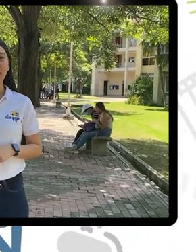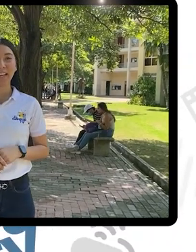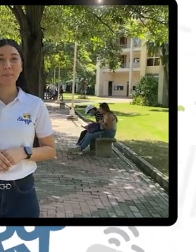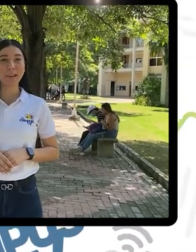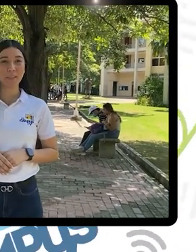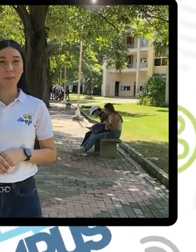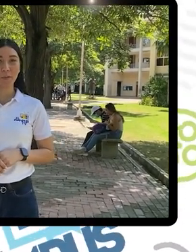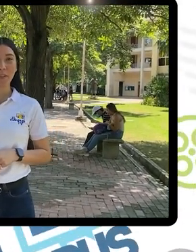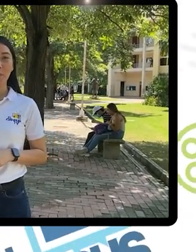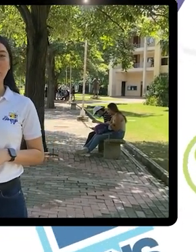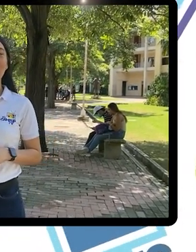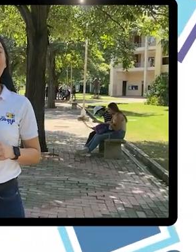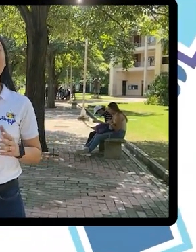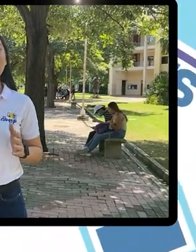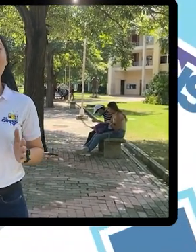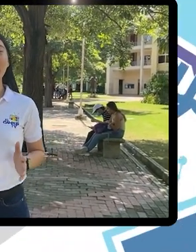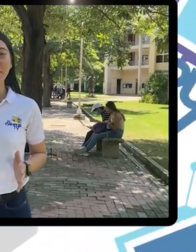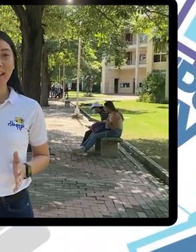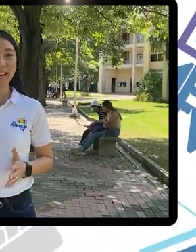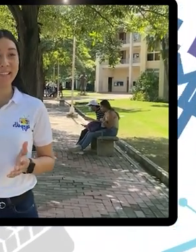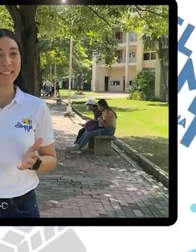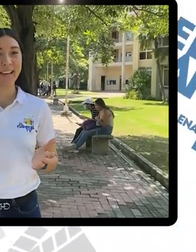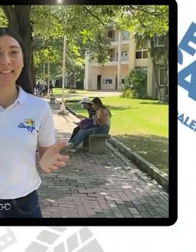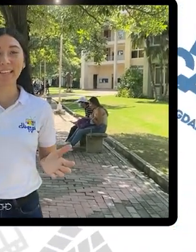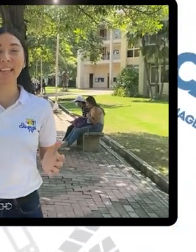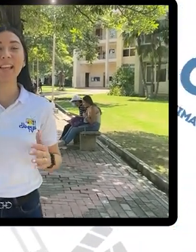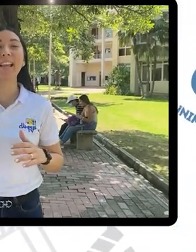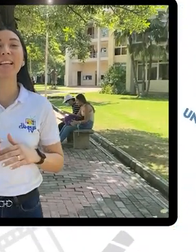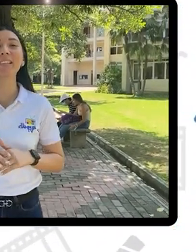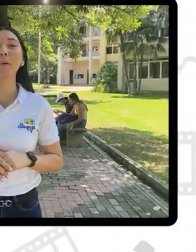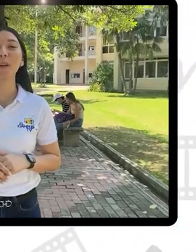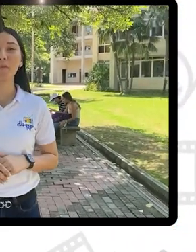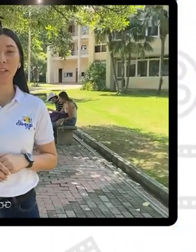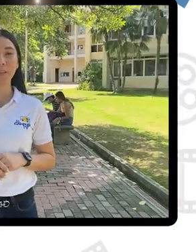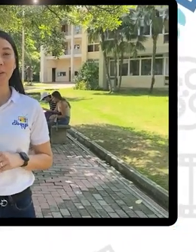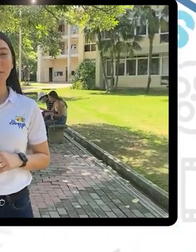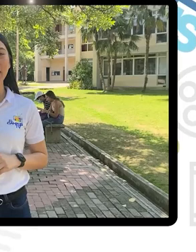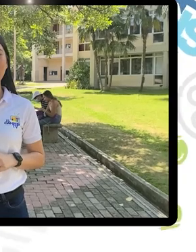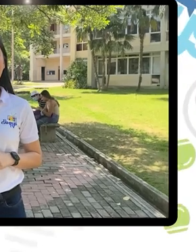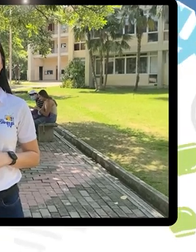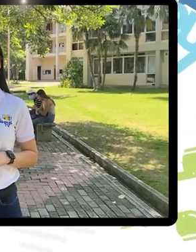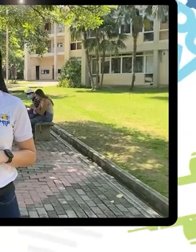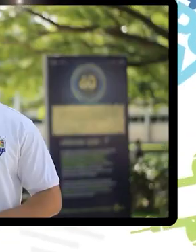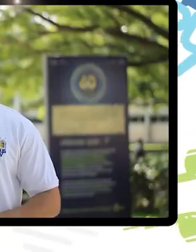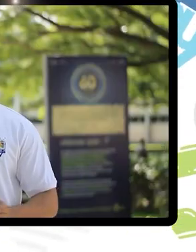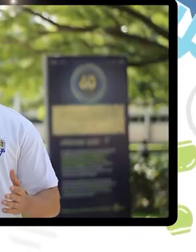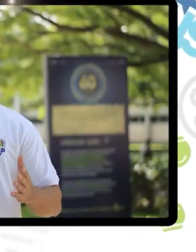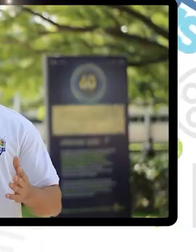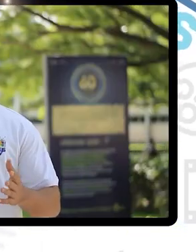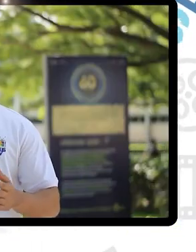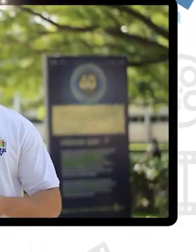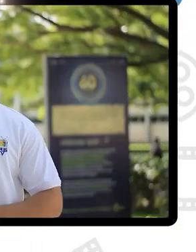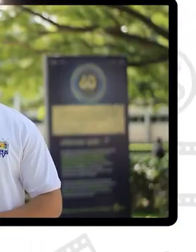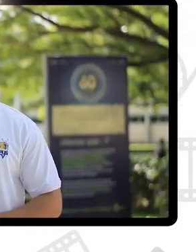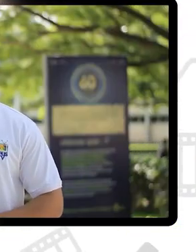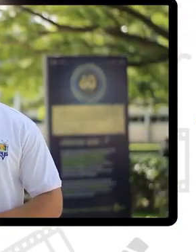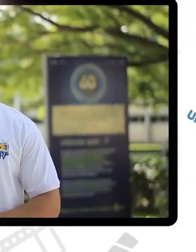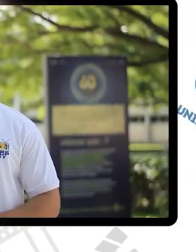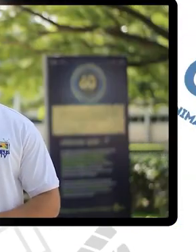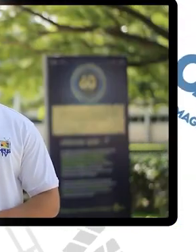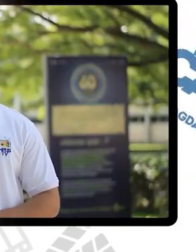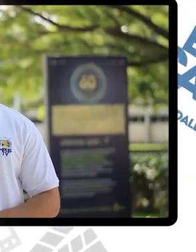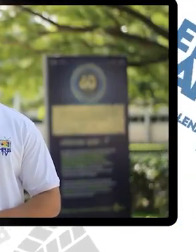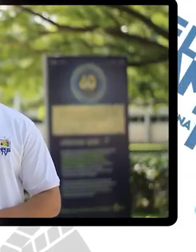Uni Magdalena para estudios de posgrados y la primera que se hace en alianza con la Fundación Tras la Perla. Nuestra Casa de Estudios